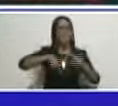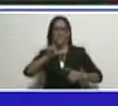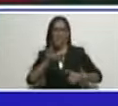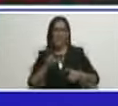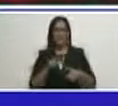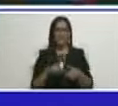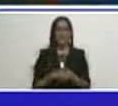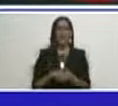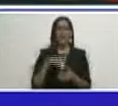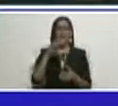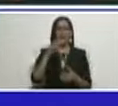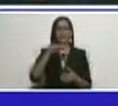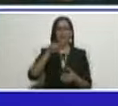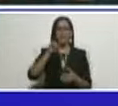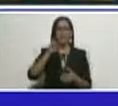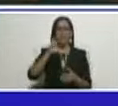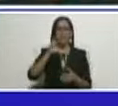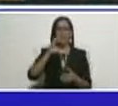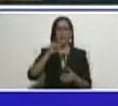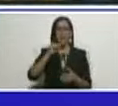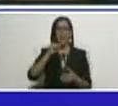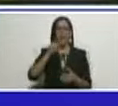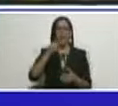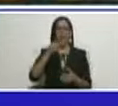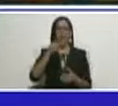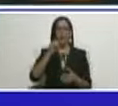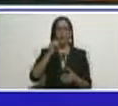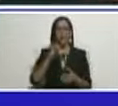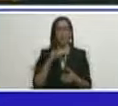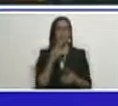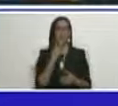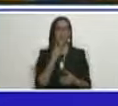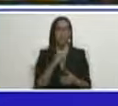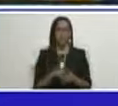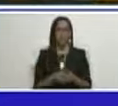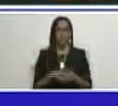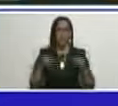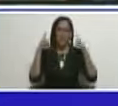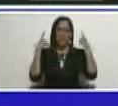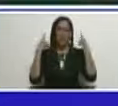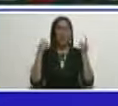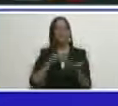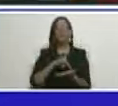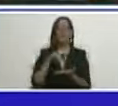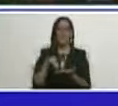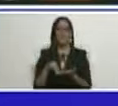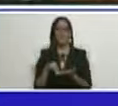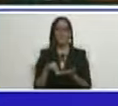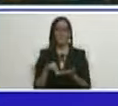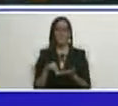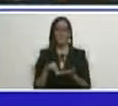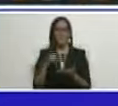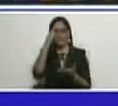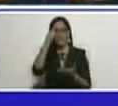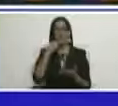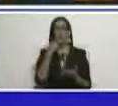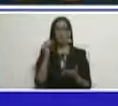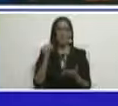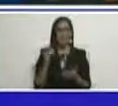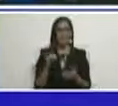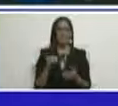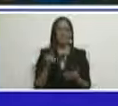Chicago, por ejemplo, La Guaira a Miami, Los Teques a Nueva